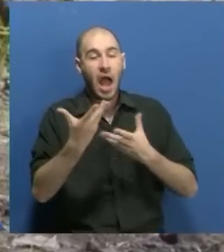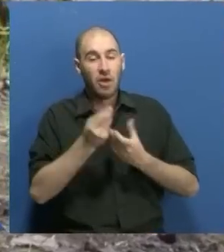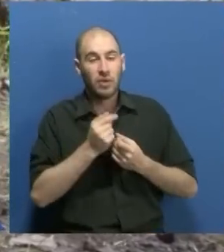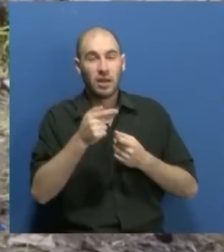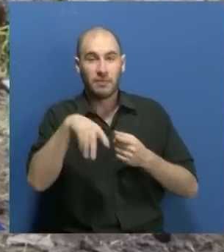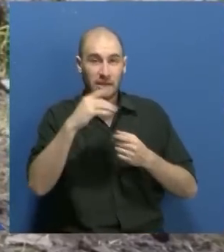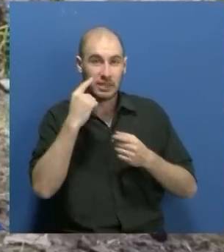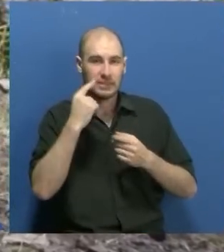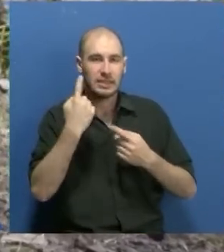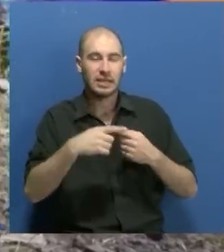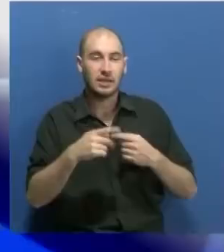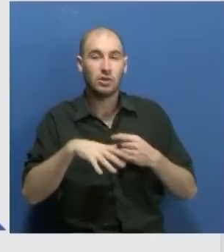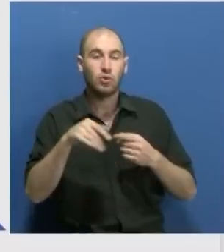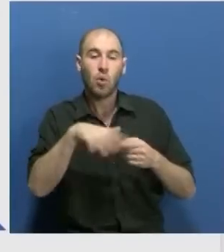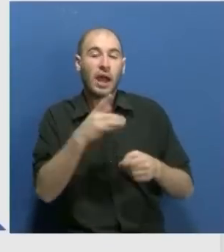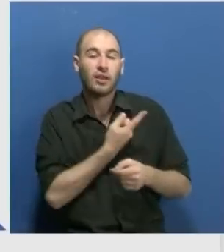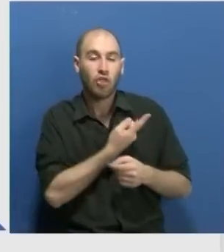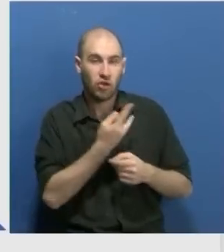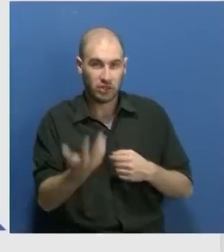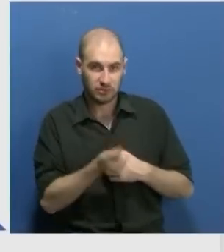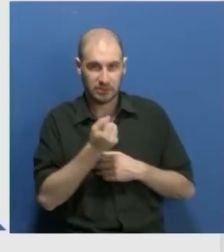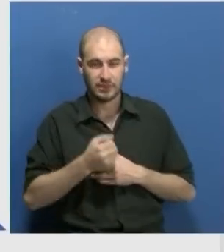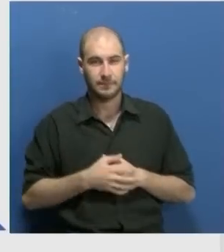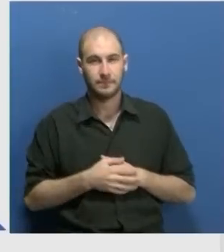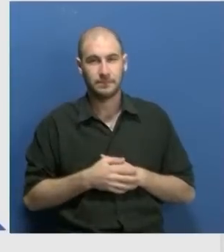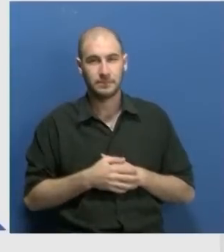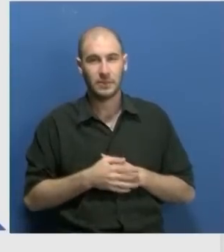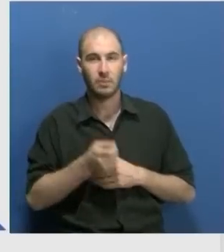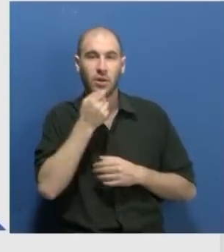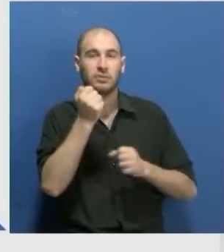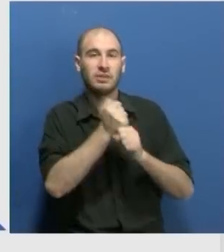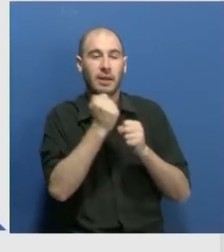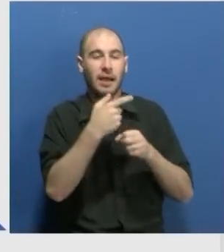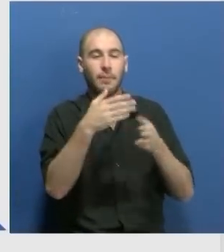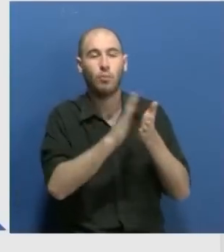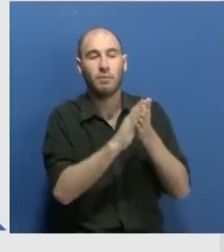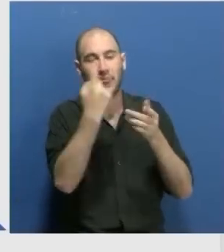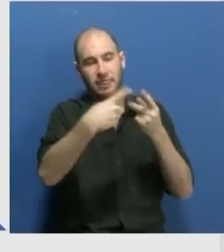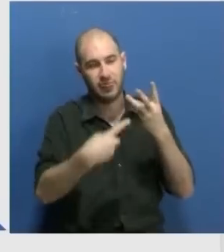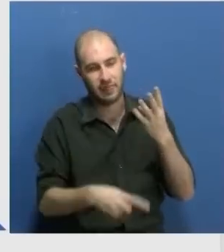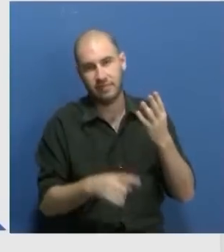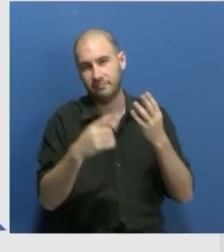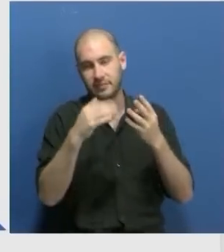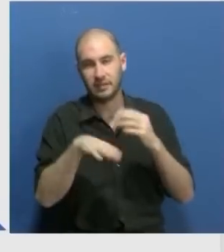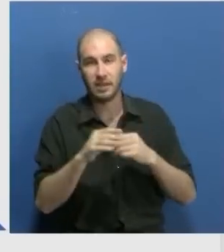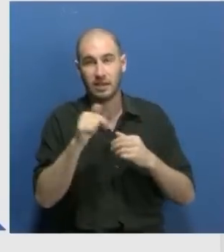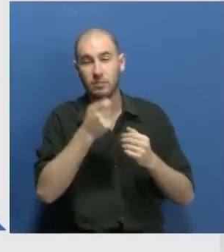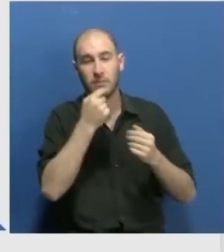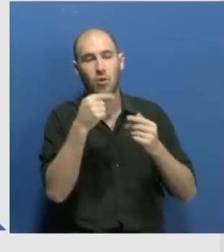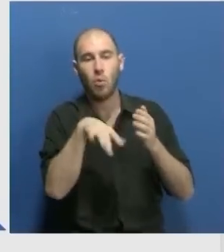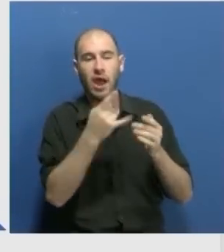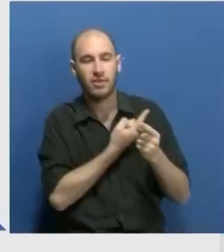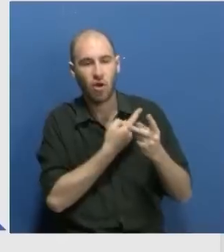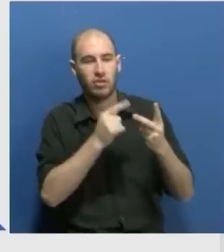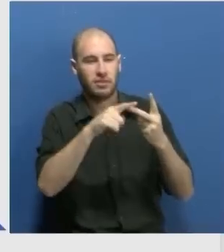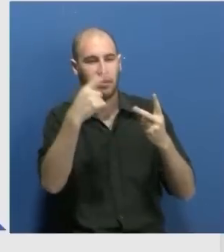estroncio, básicamente el lugar de procedencia del individuo. Si trabajas con carbono, con nitrógeno o oxígeno, oxígeno te va a dar procedencia, carbono